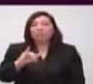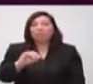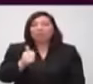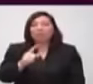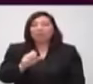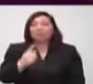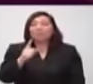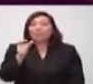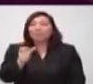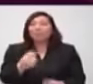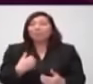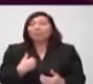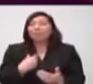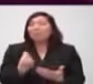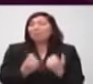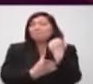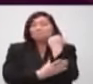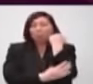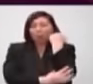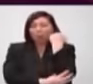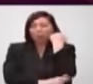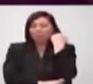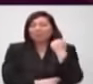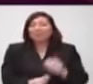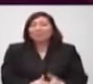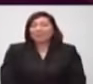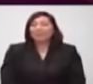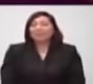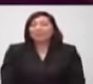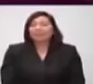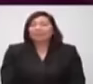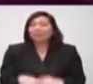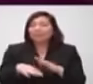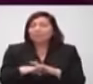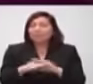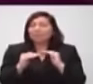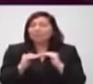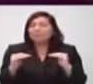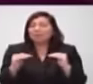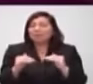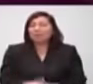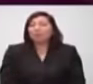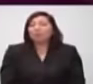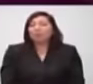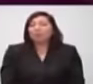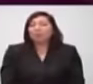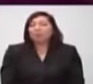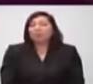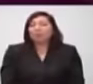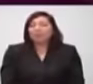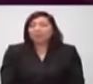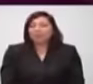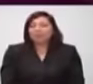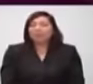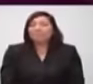apoyo a las personas que tienen menos recursos. Esta posición está dentro de este marco de esta ejecución de esta obra. O